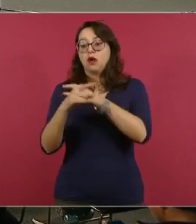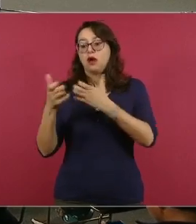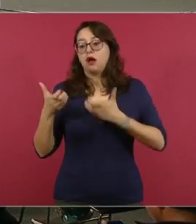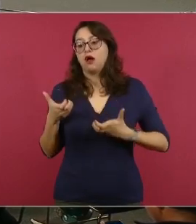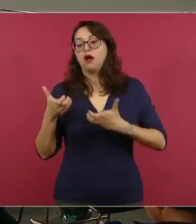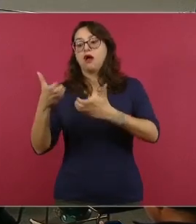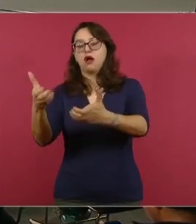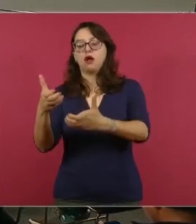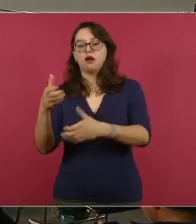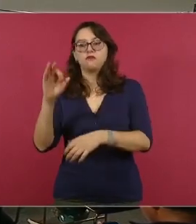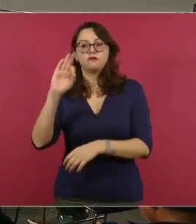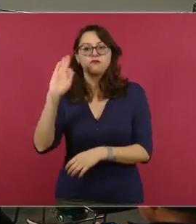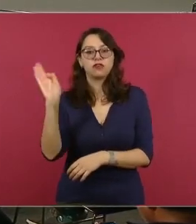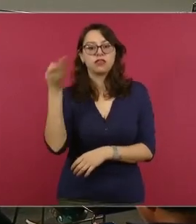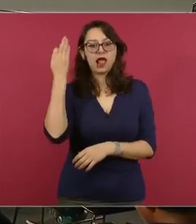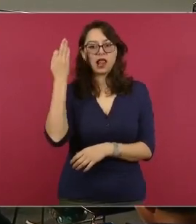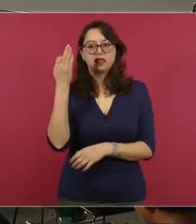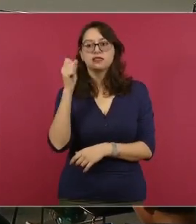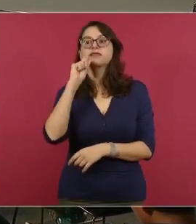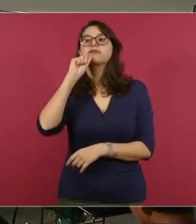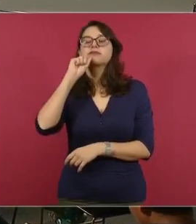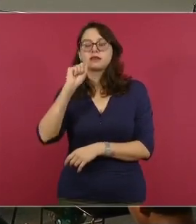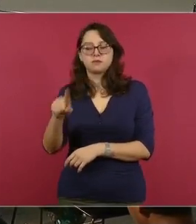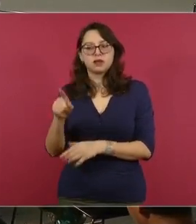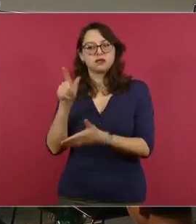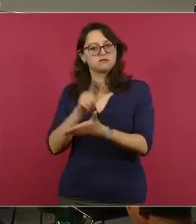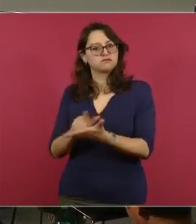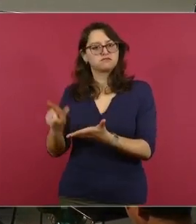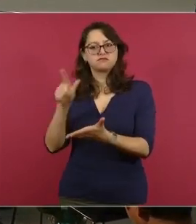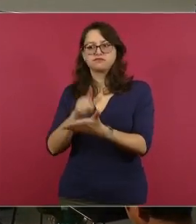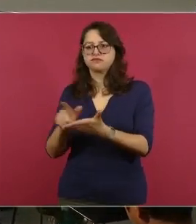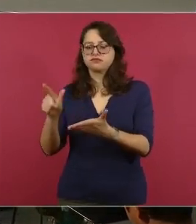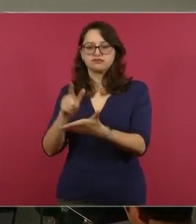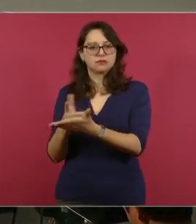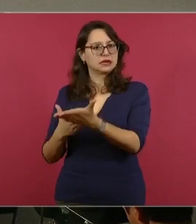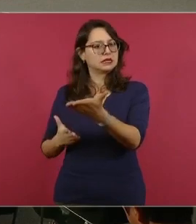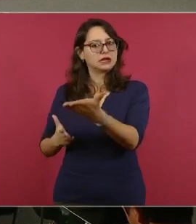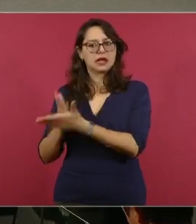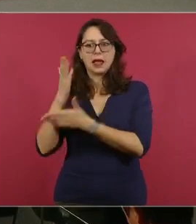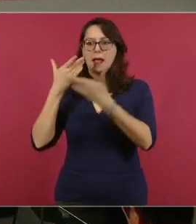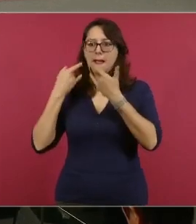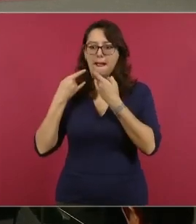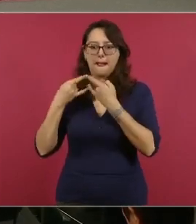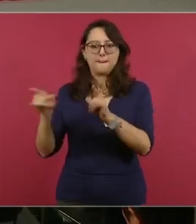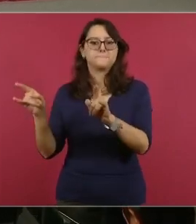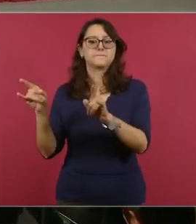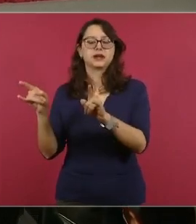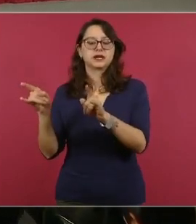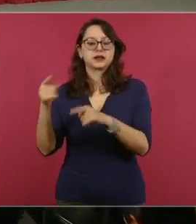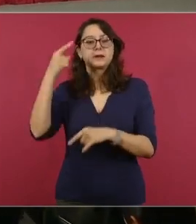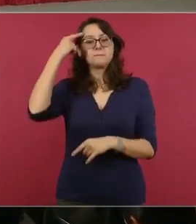carretera federal, para que se tenga acceso para ir